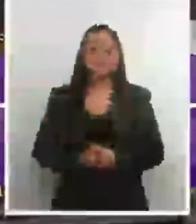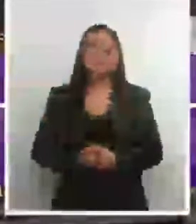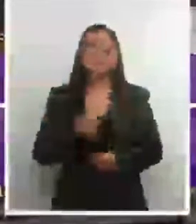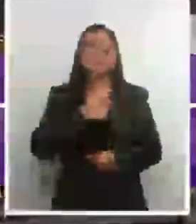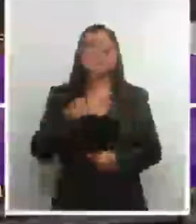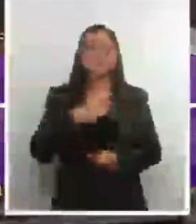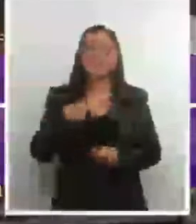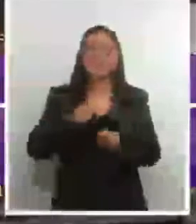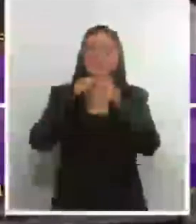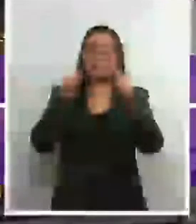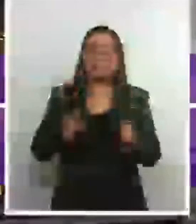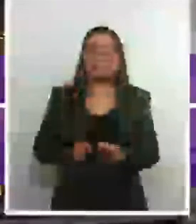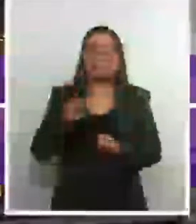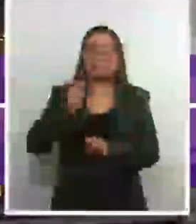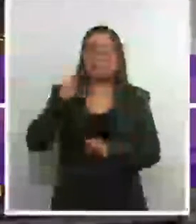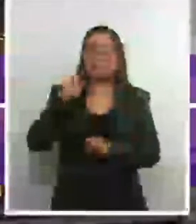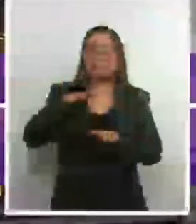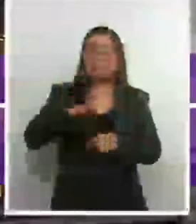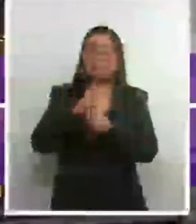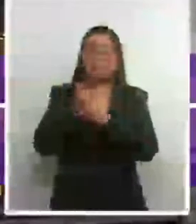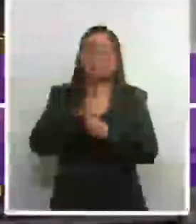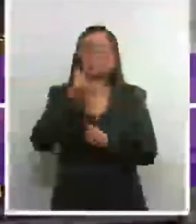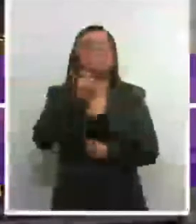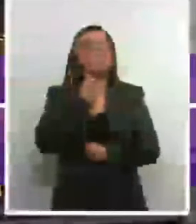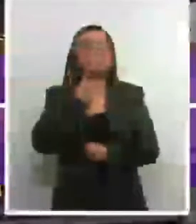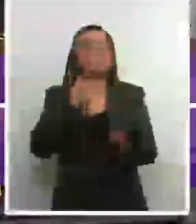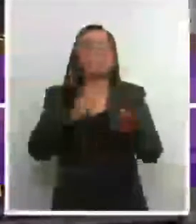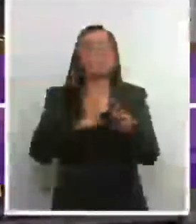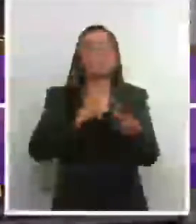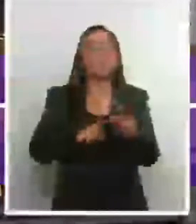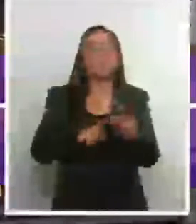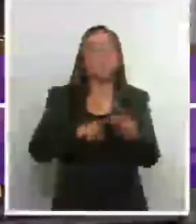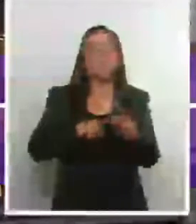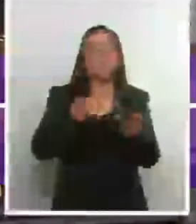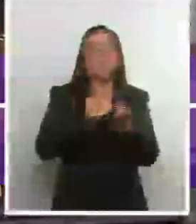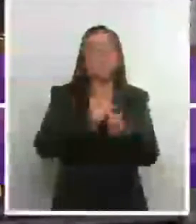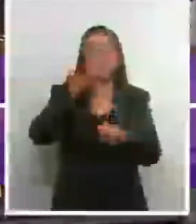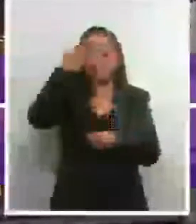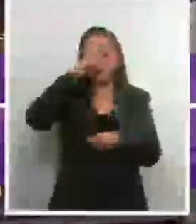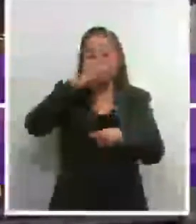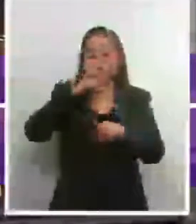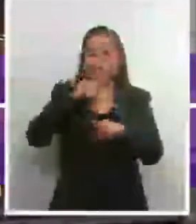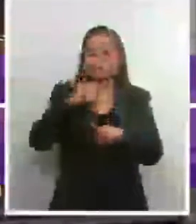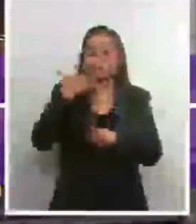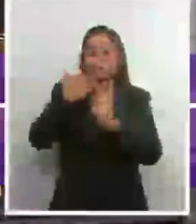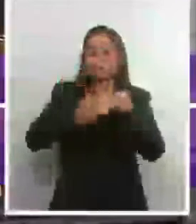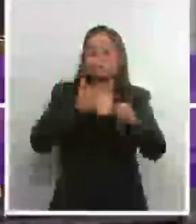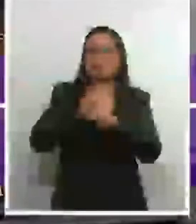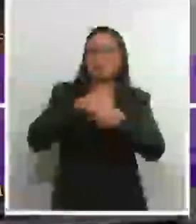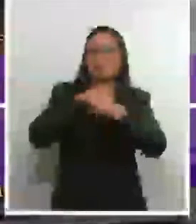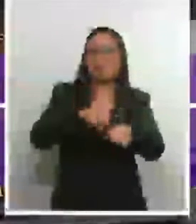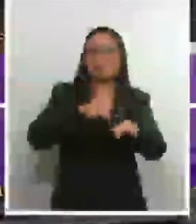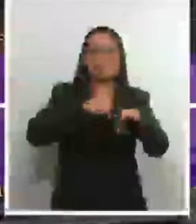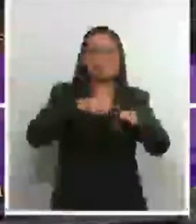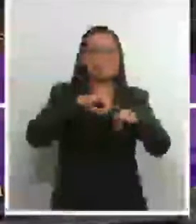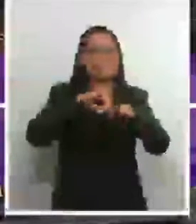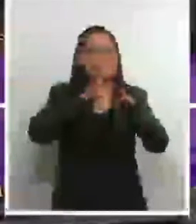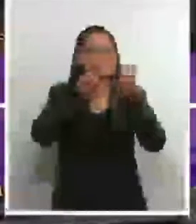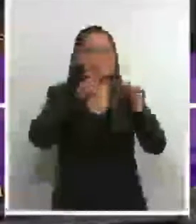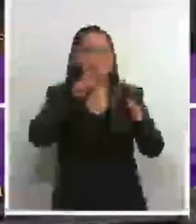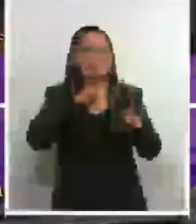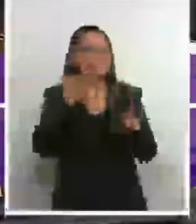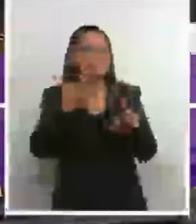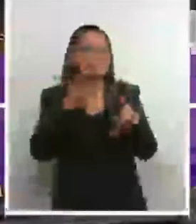contar con título profesional de licenciado en Derecho, con experiencia mínima de 5 años en materia